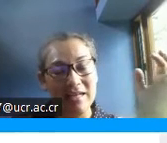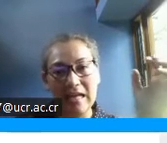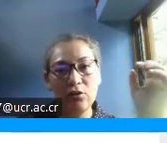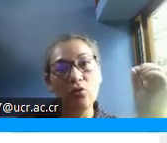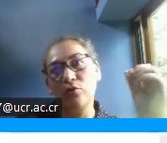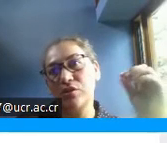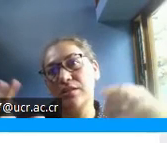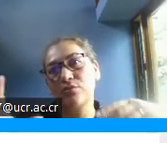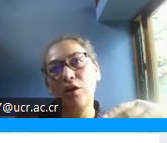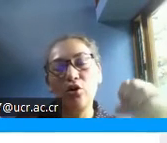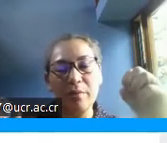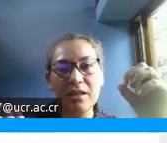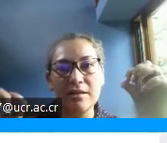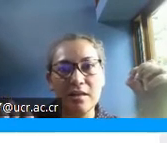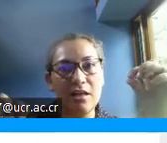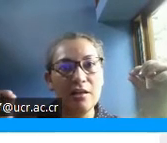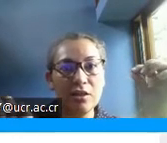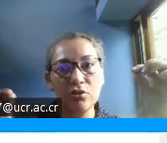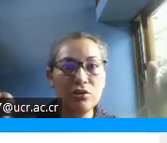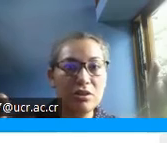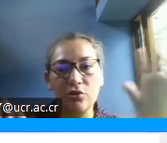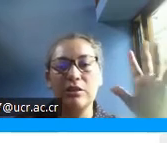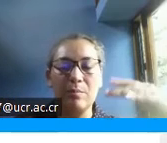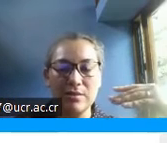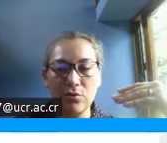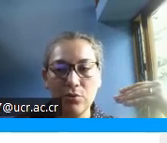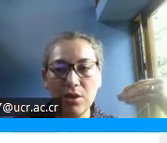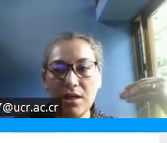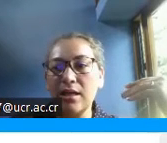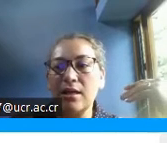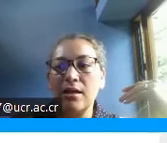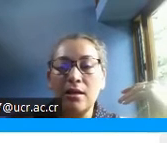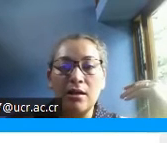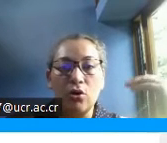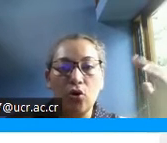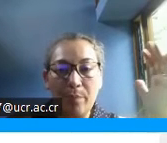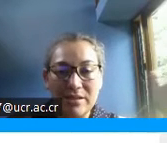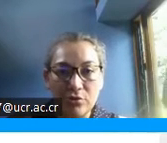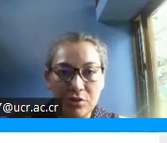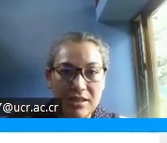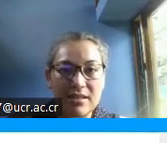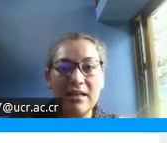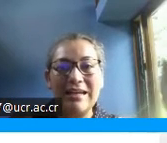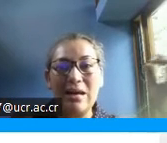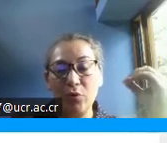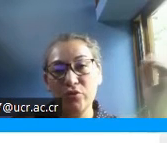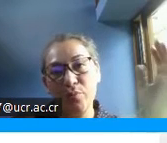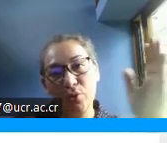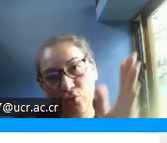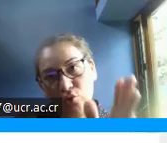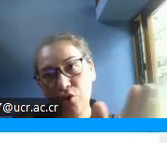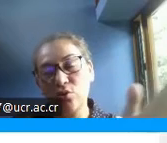a recalcar algo, como si es un reloj, ¿verdad? Que esté ahí el tic-toc, tic-toc, demás, ¿ok? Como paso 3,